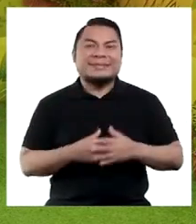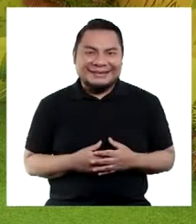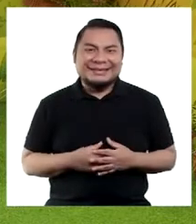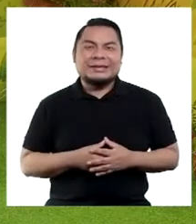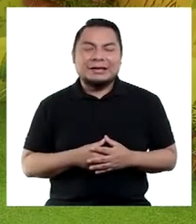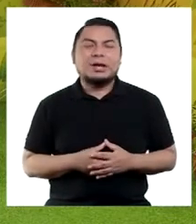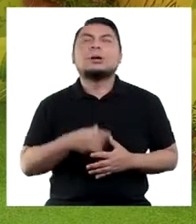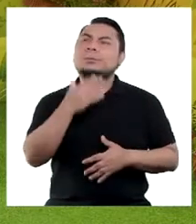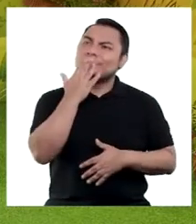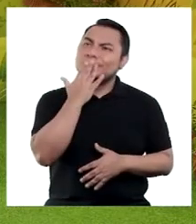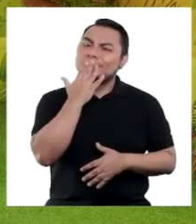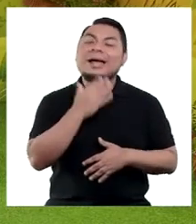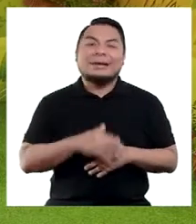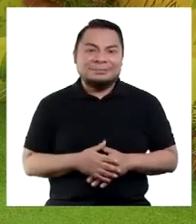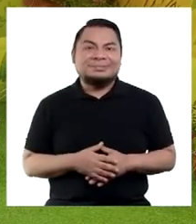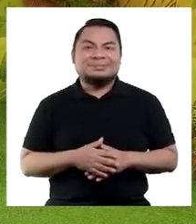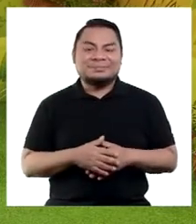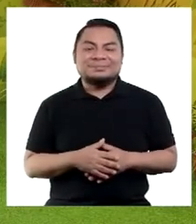empezar